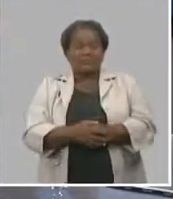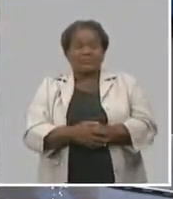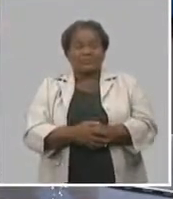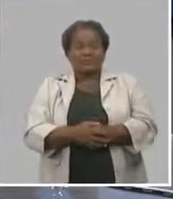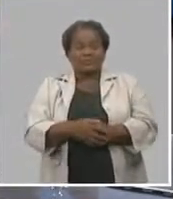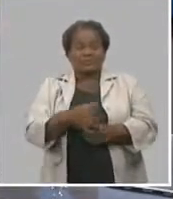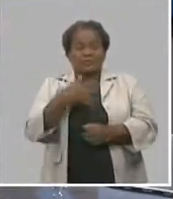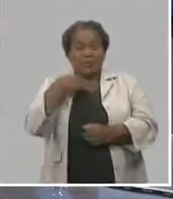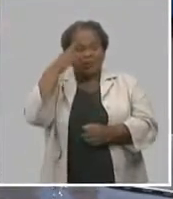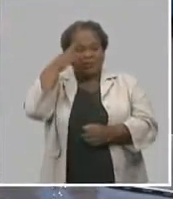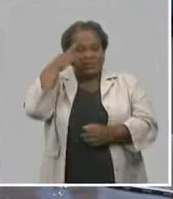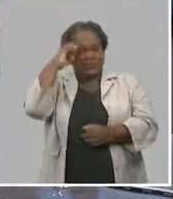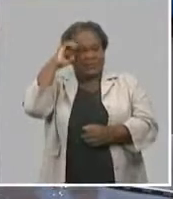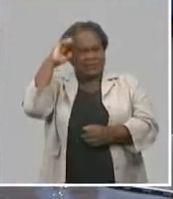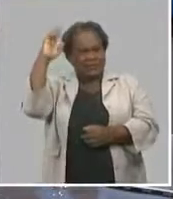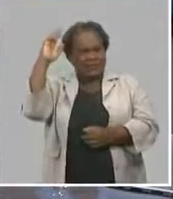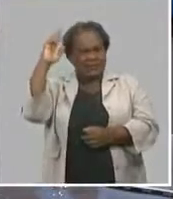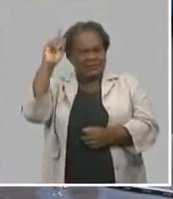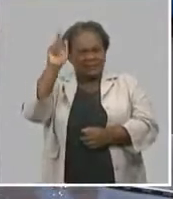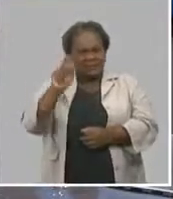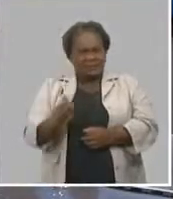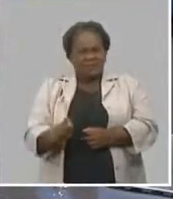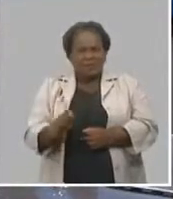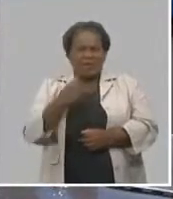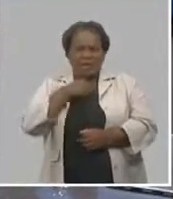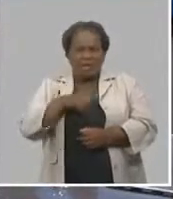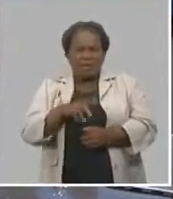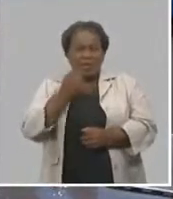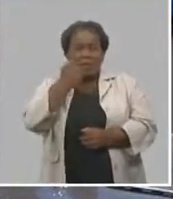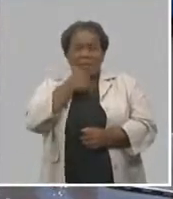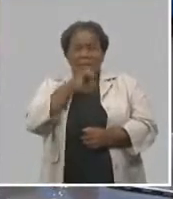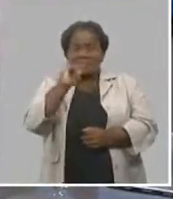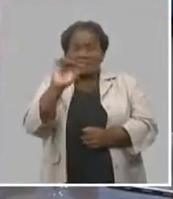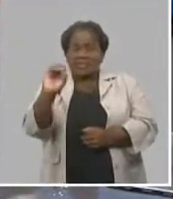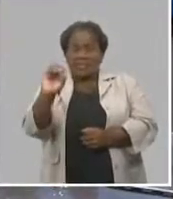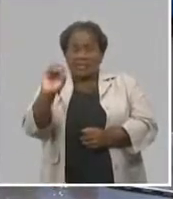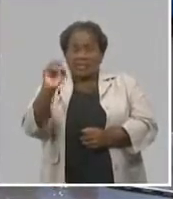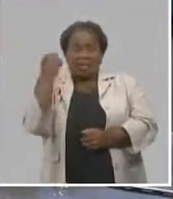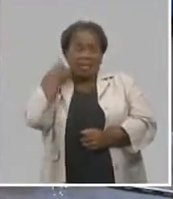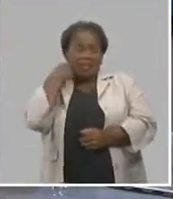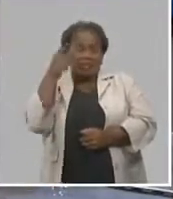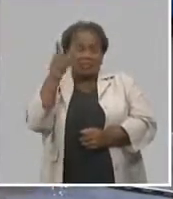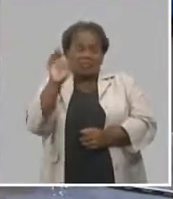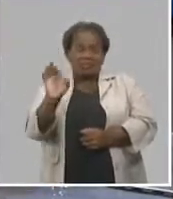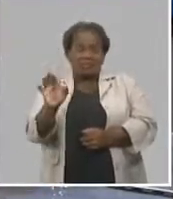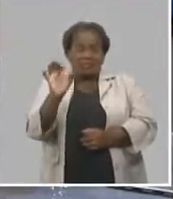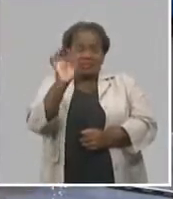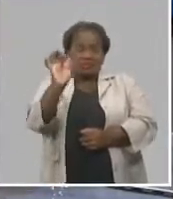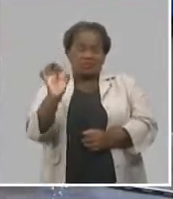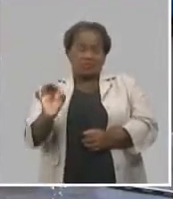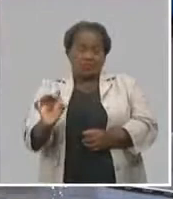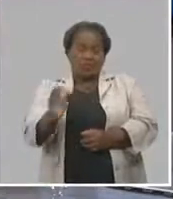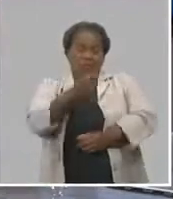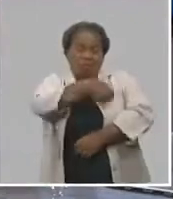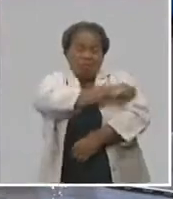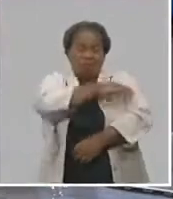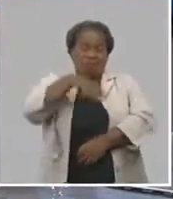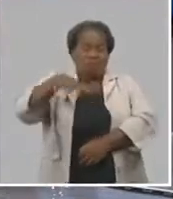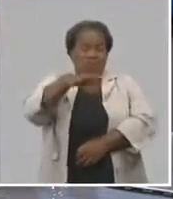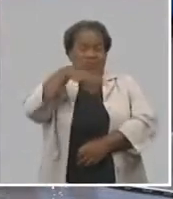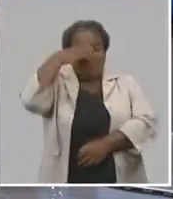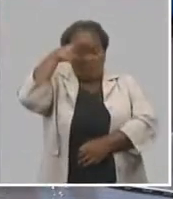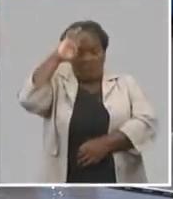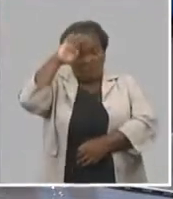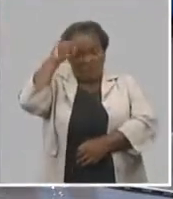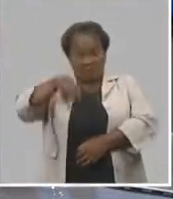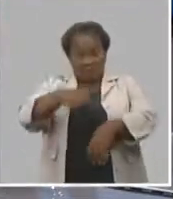estoy apelando a la memoria, las personas con más de 60 años era el 18% de la población. Y en estos momentos